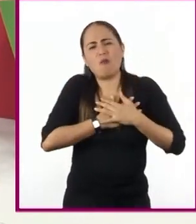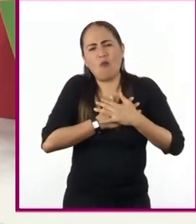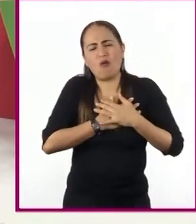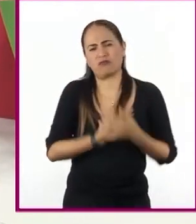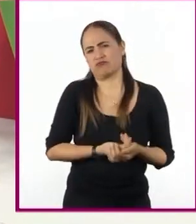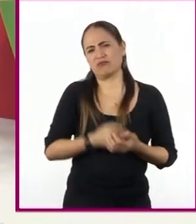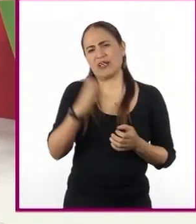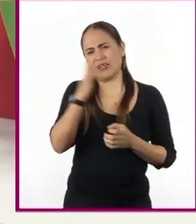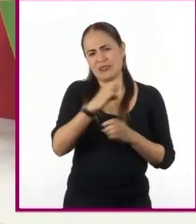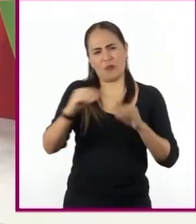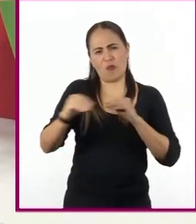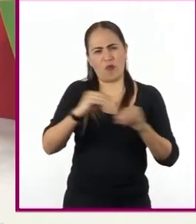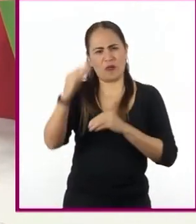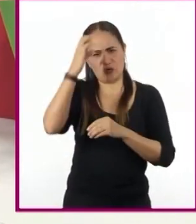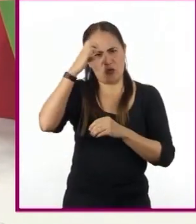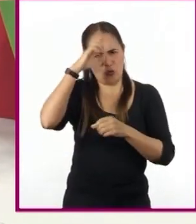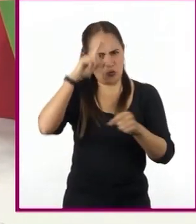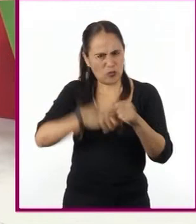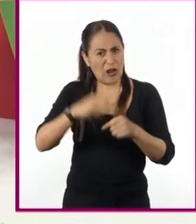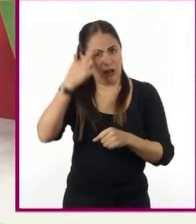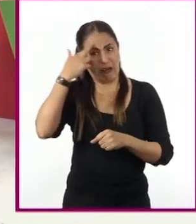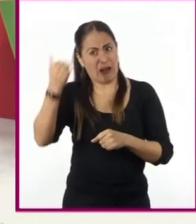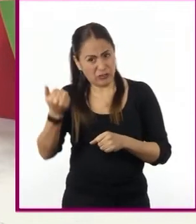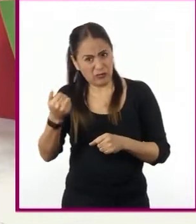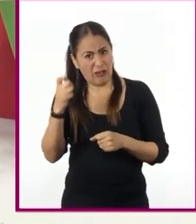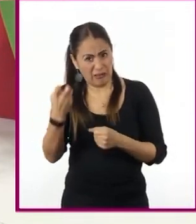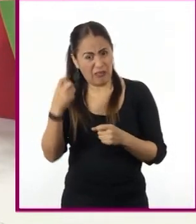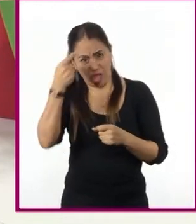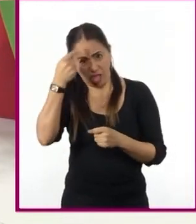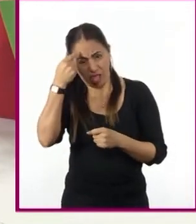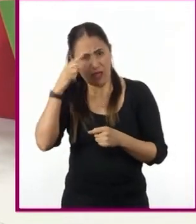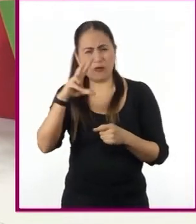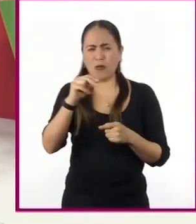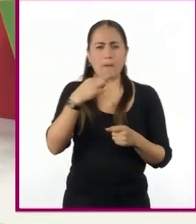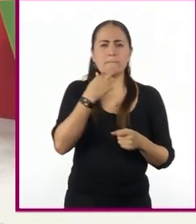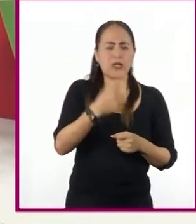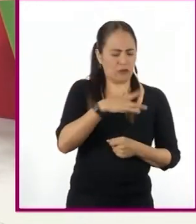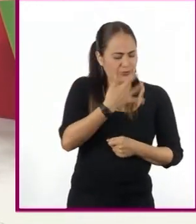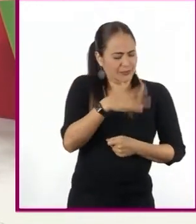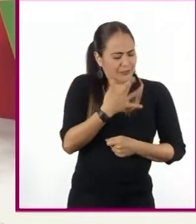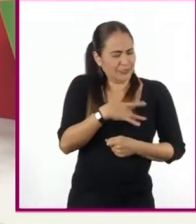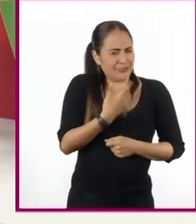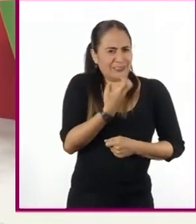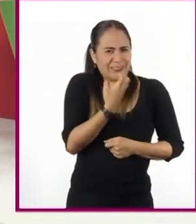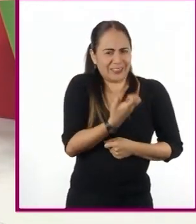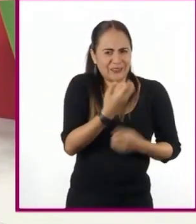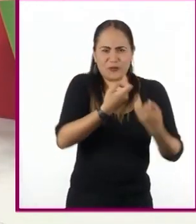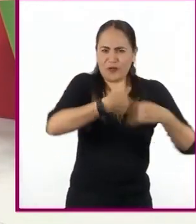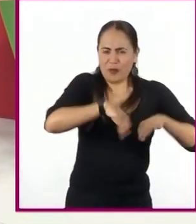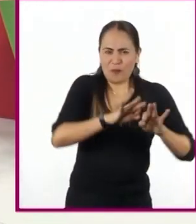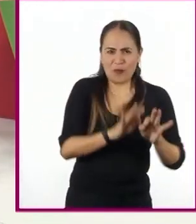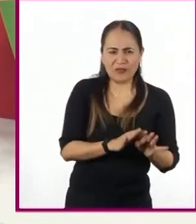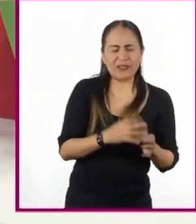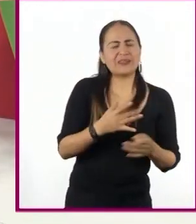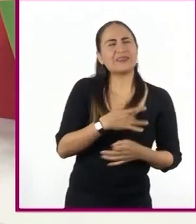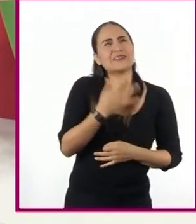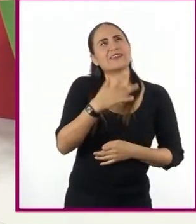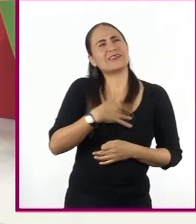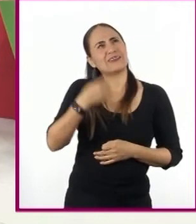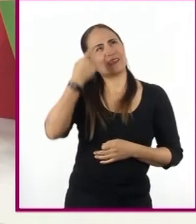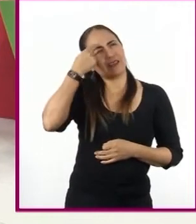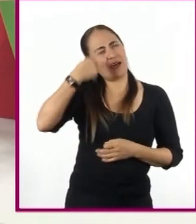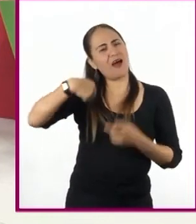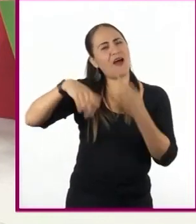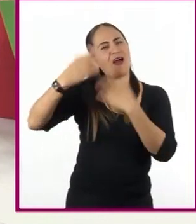cultural que se rebelaba contra la razón y buscaba el triunfo del sentimiento. que se expresaba en una actitud de nostalgia por el